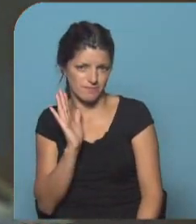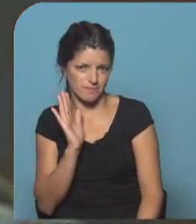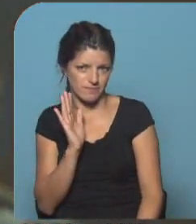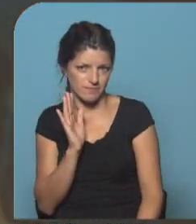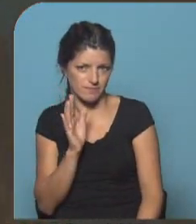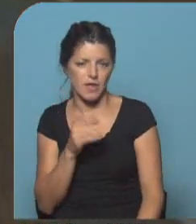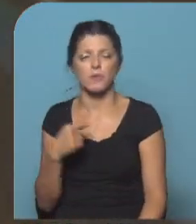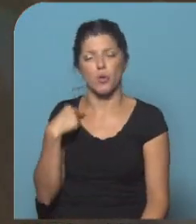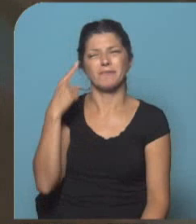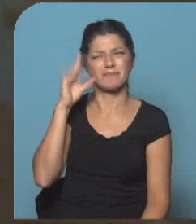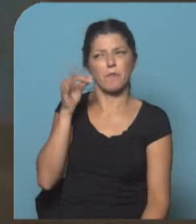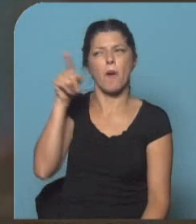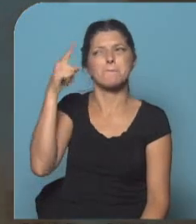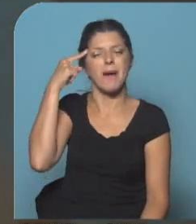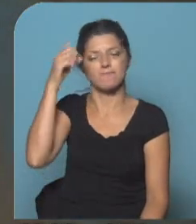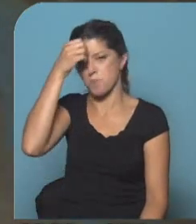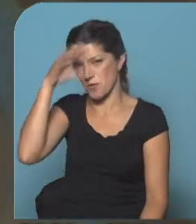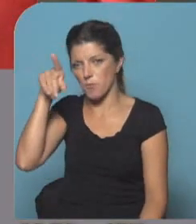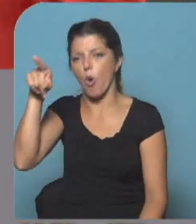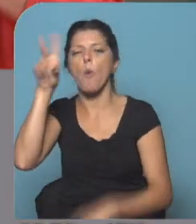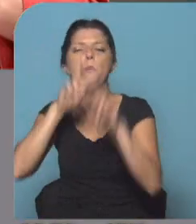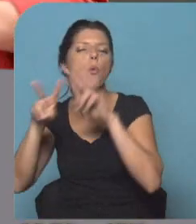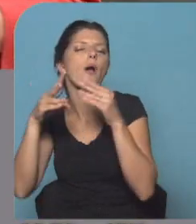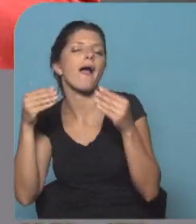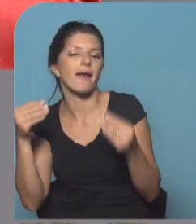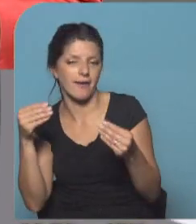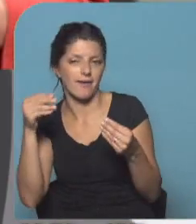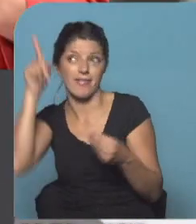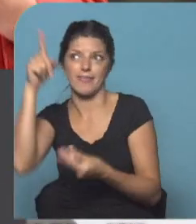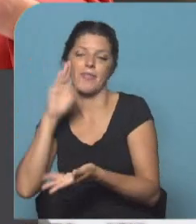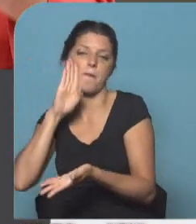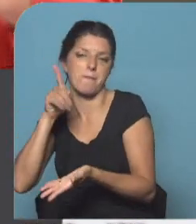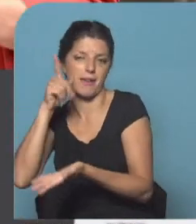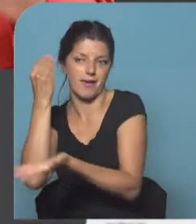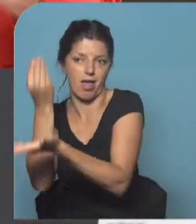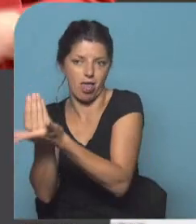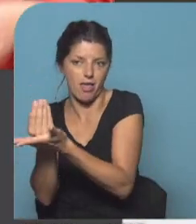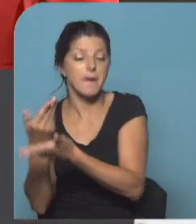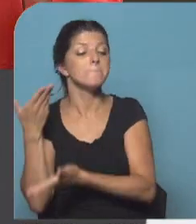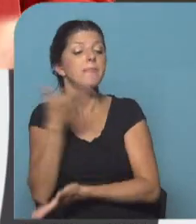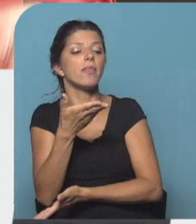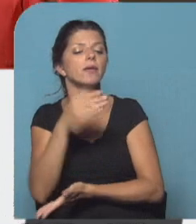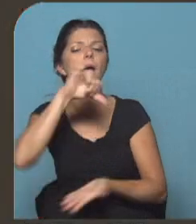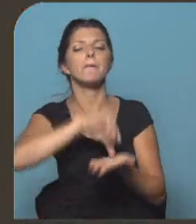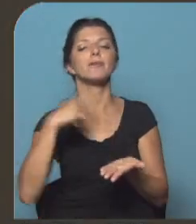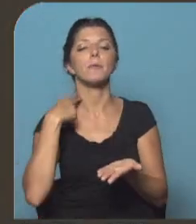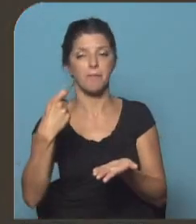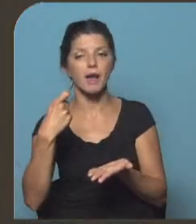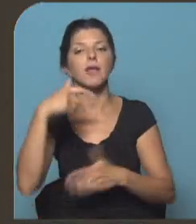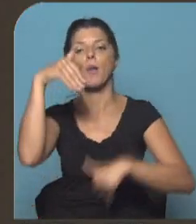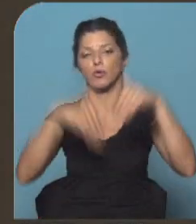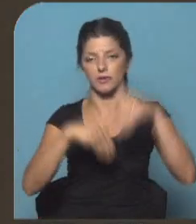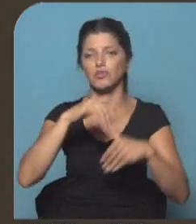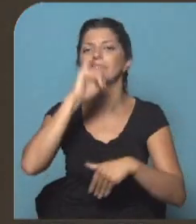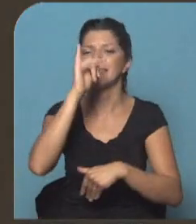que pretende Puigdemont tiene más que ver con un llamado, digamos, conseguir desde Europa un llamado a que España permita un referéndum que esta vez sí